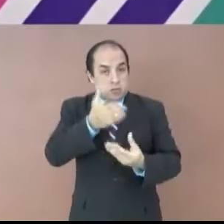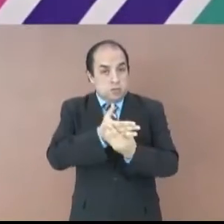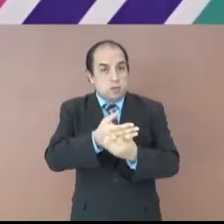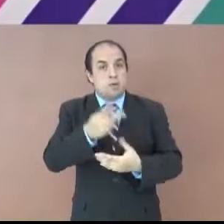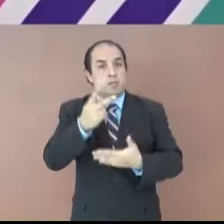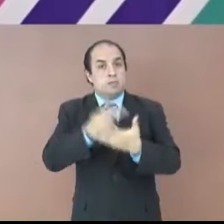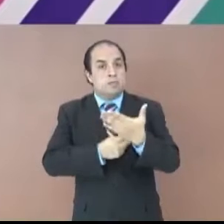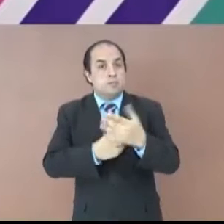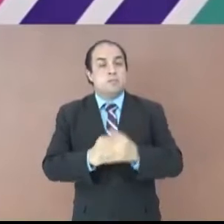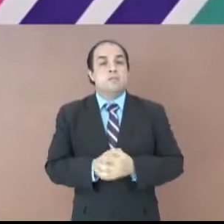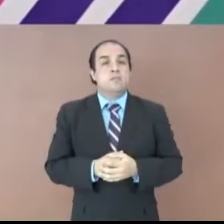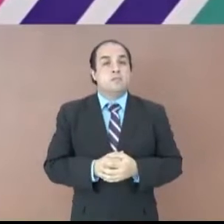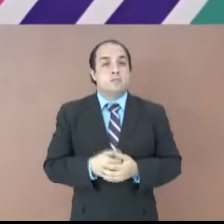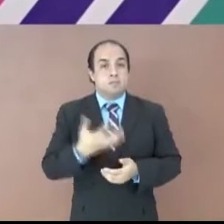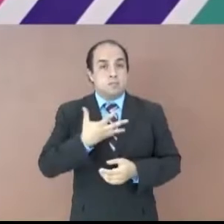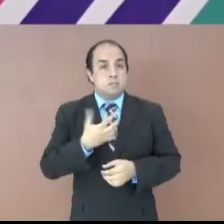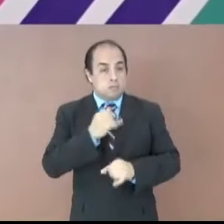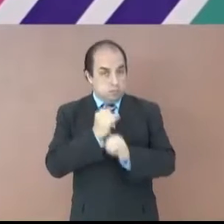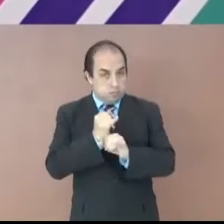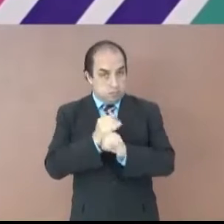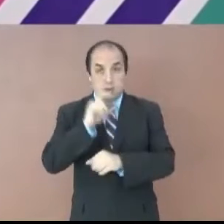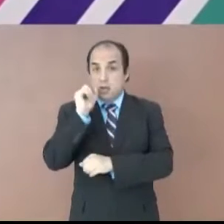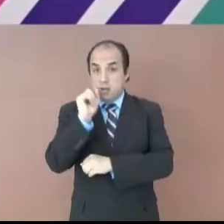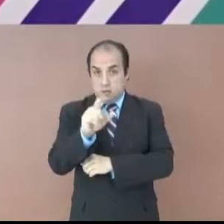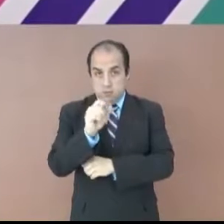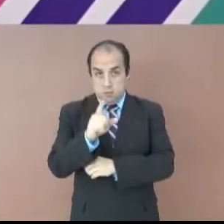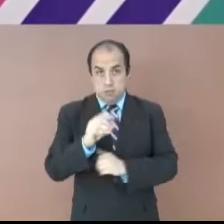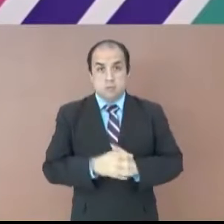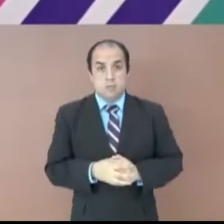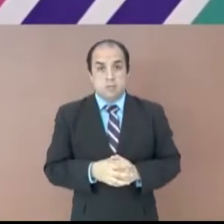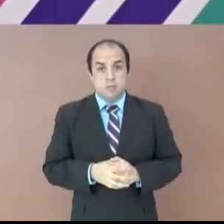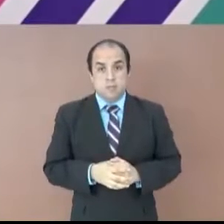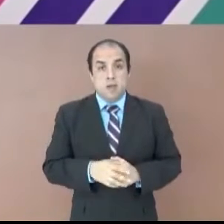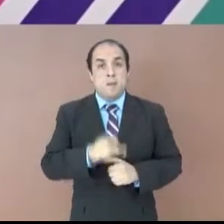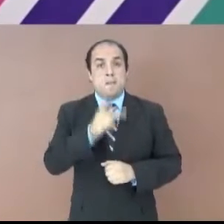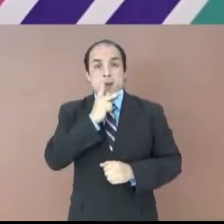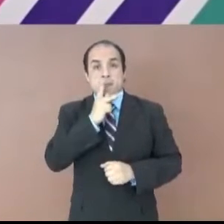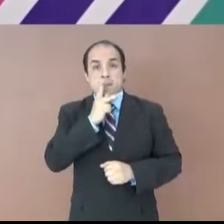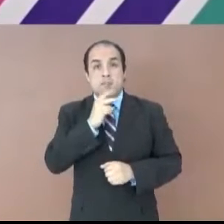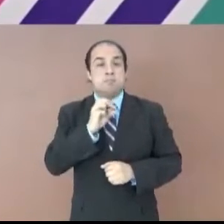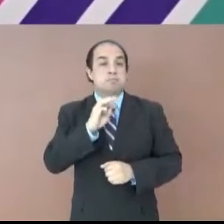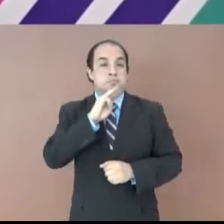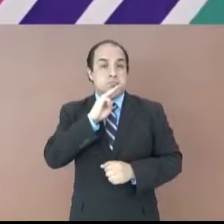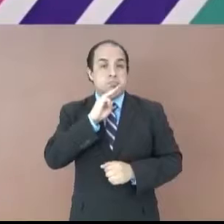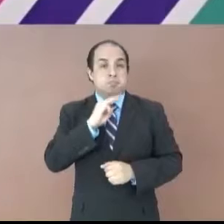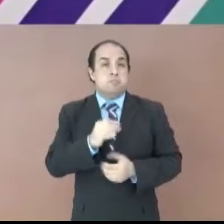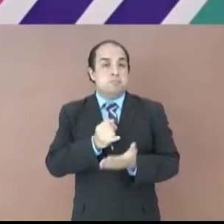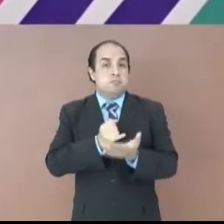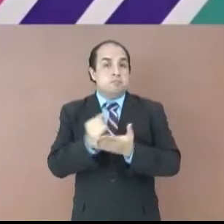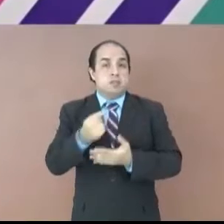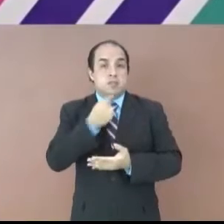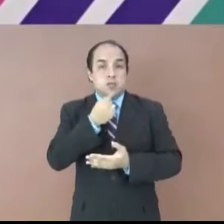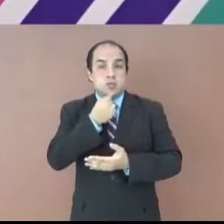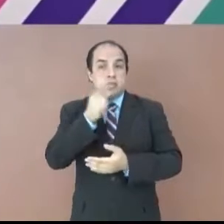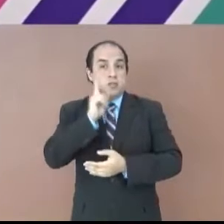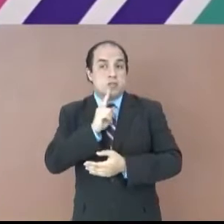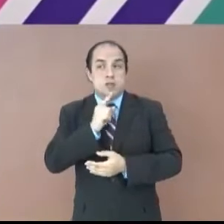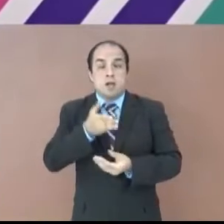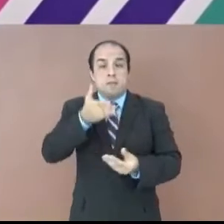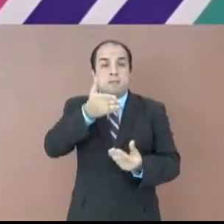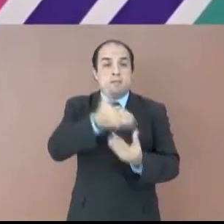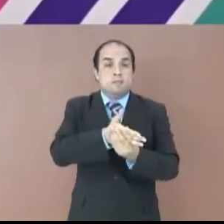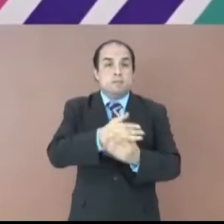que los vamos a tener en línea, pero también, si los papás quieren que niños o niñas